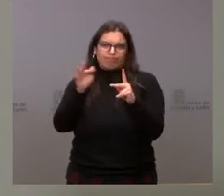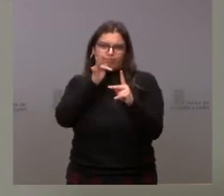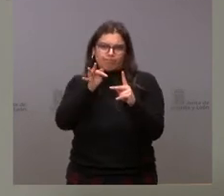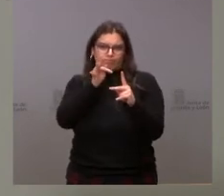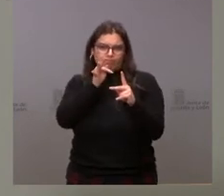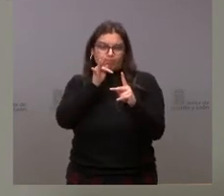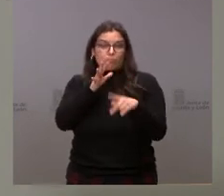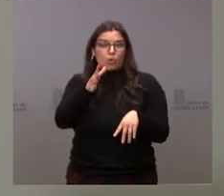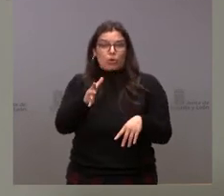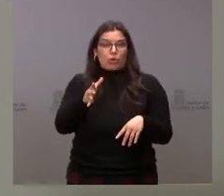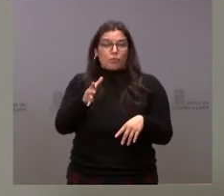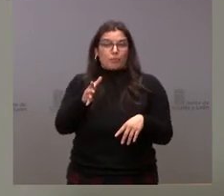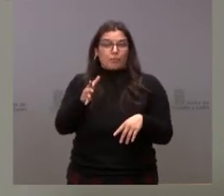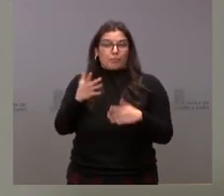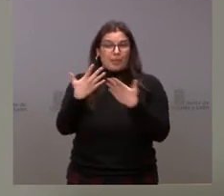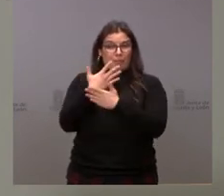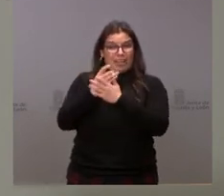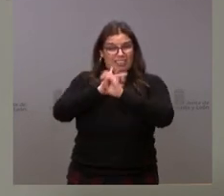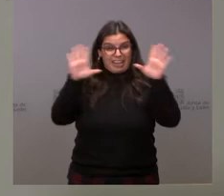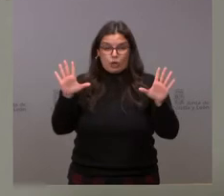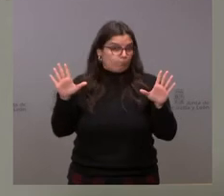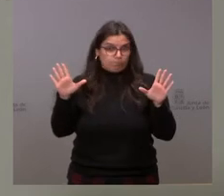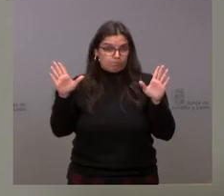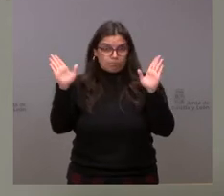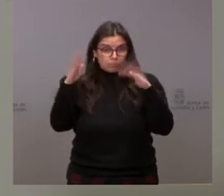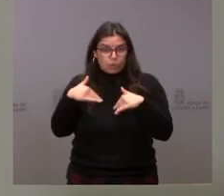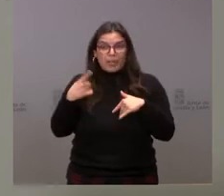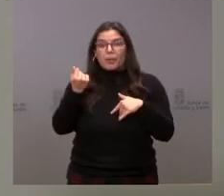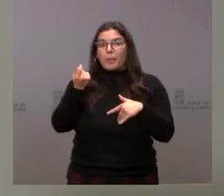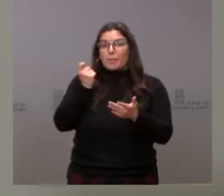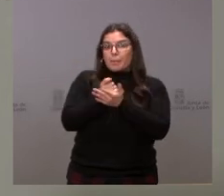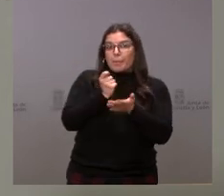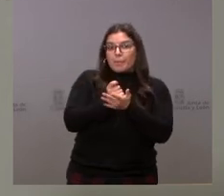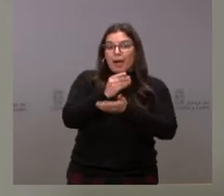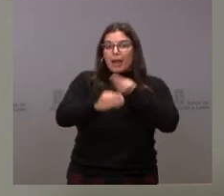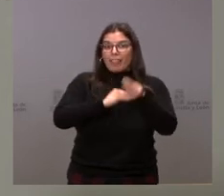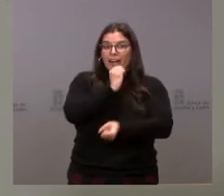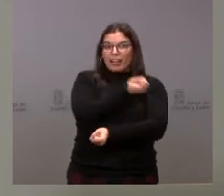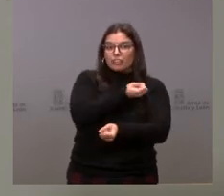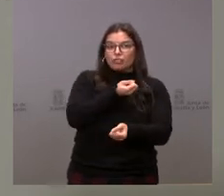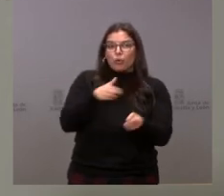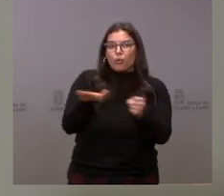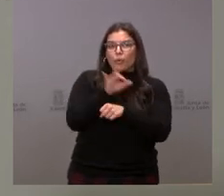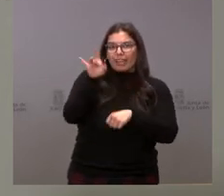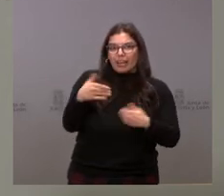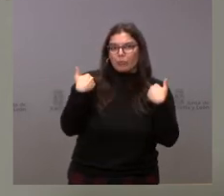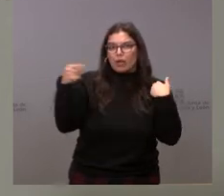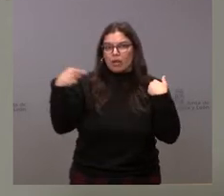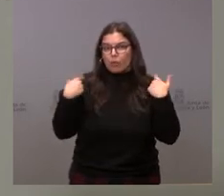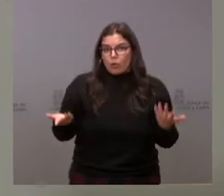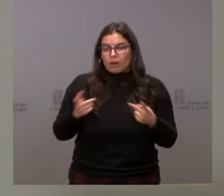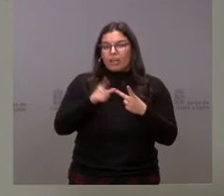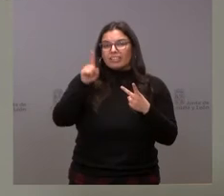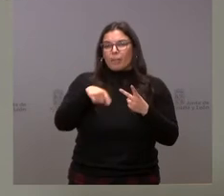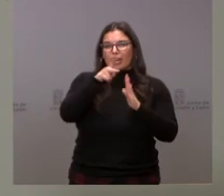debido a que ni se nos aclararon cómo se iba a financiar la realización de este registro se nos habló de una serie de cambios